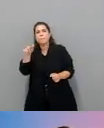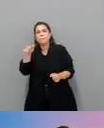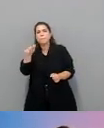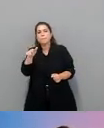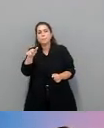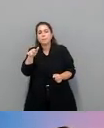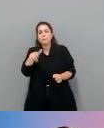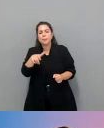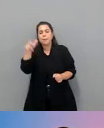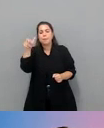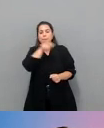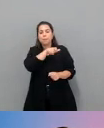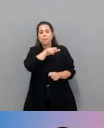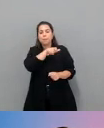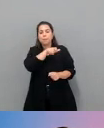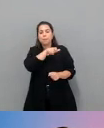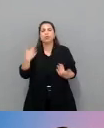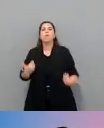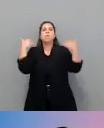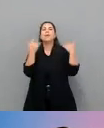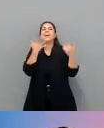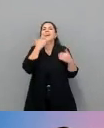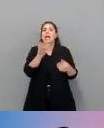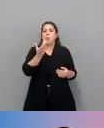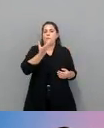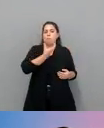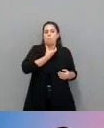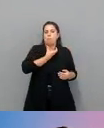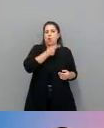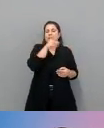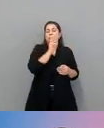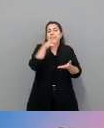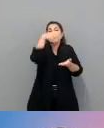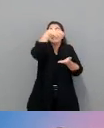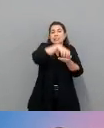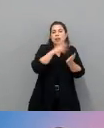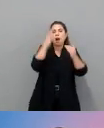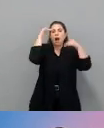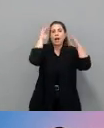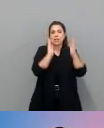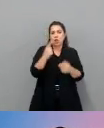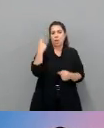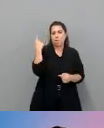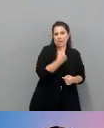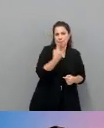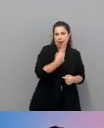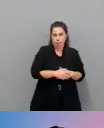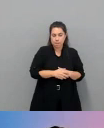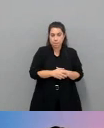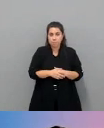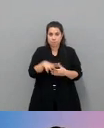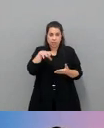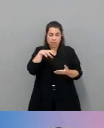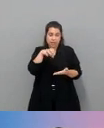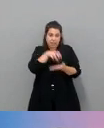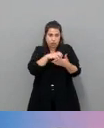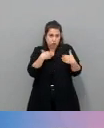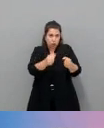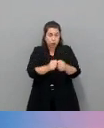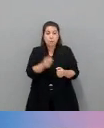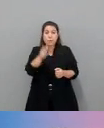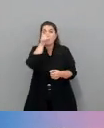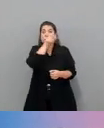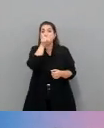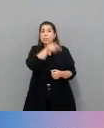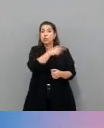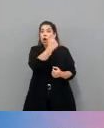de los municipios, ¿no? De las áreas de atención primaria. Y cada persona, evidentemente, tiene un desarrollo de